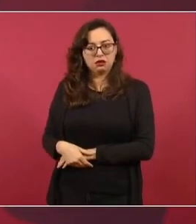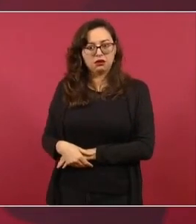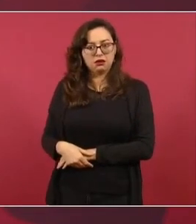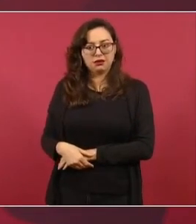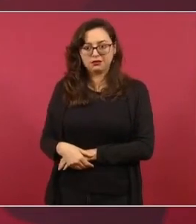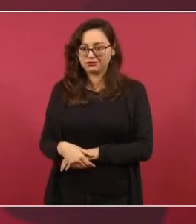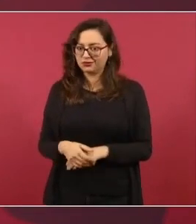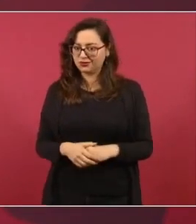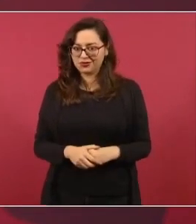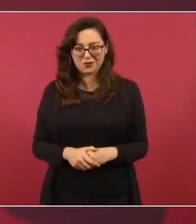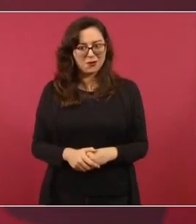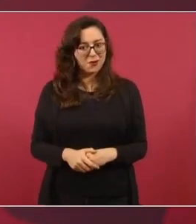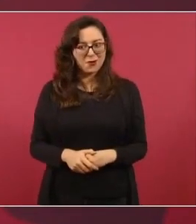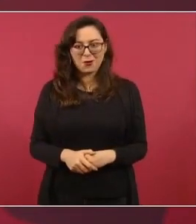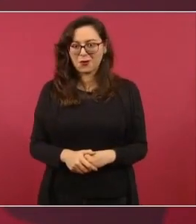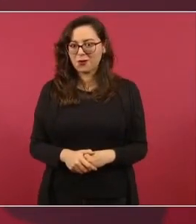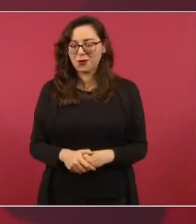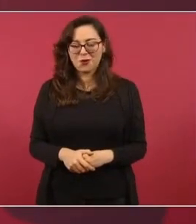es